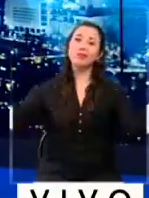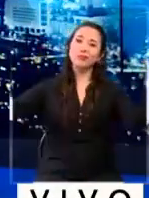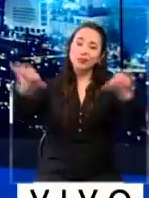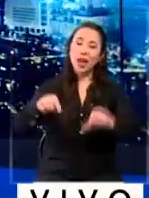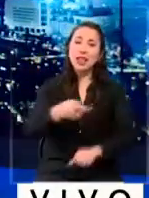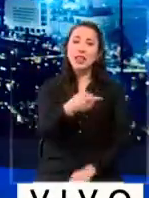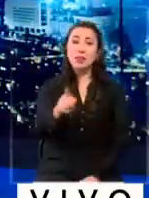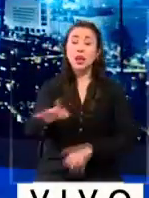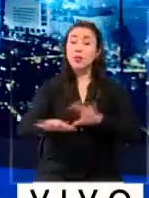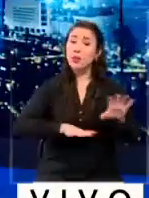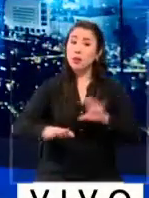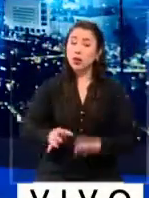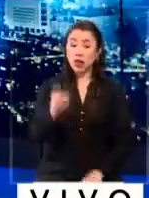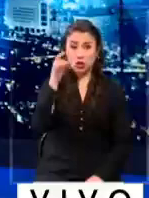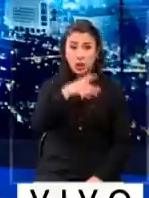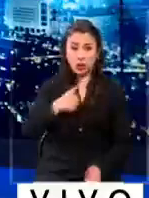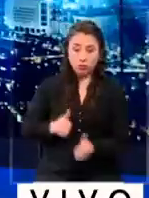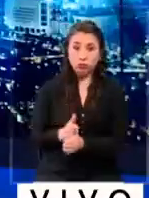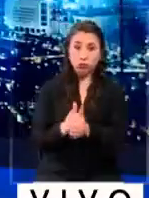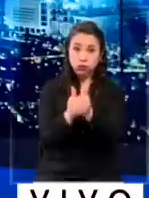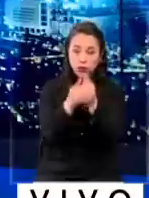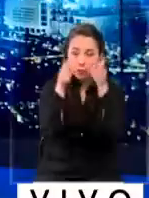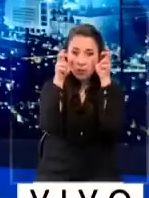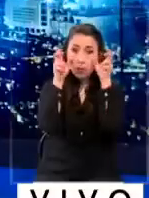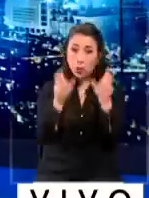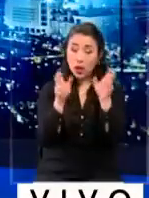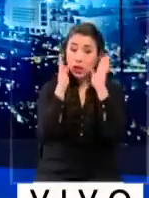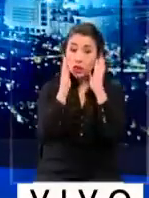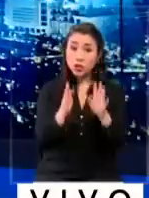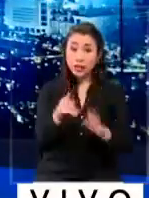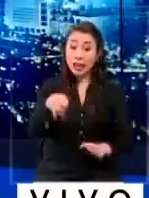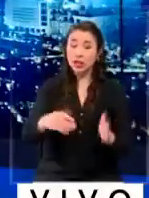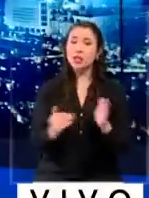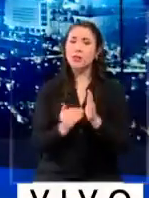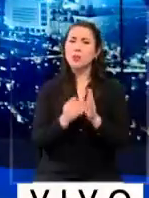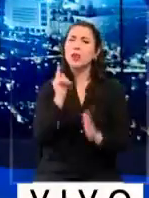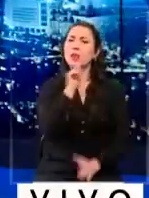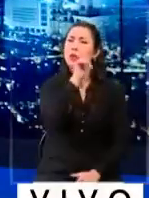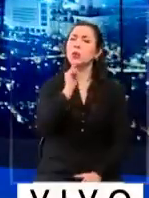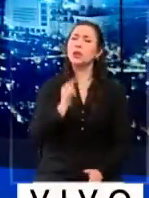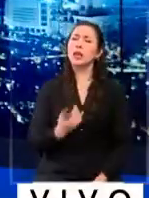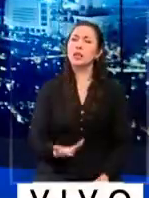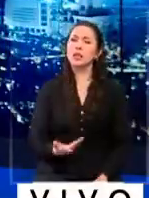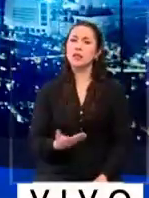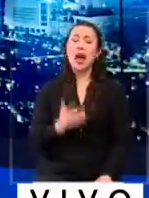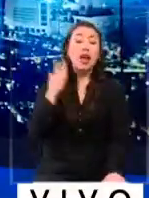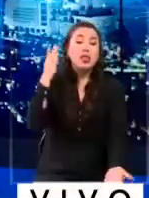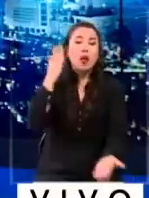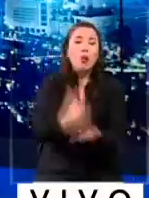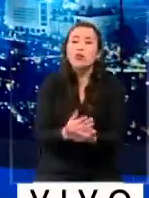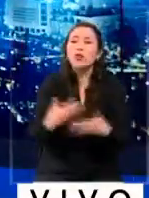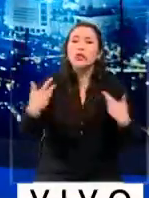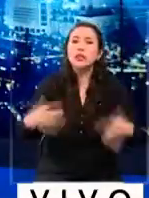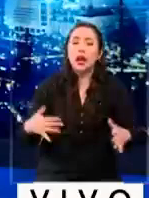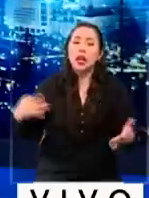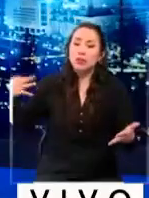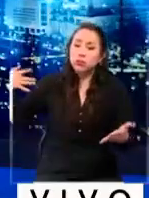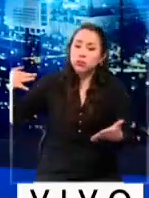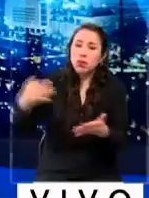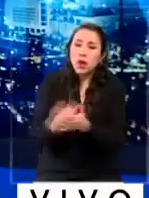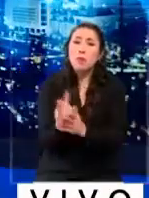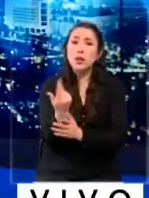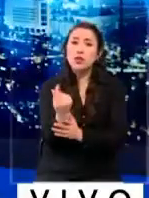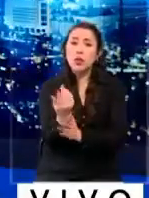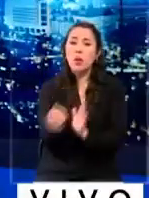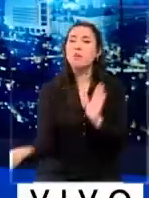en movimientos que los chilenos seguimos con mucha atención y es el momento de preguntarse hasta cuándo ese precio va a seguir